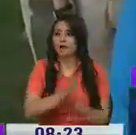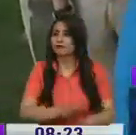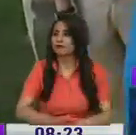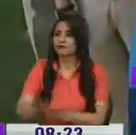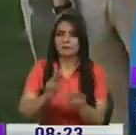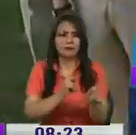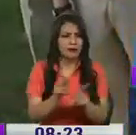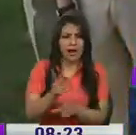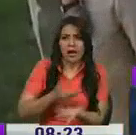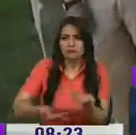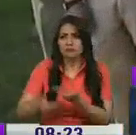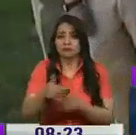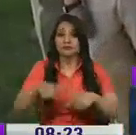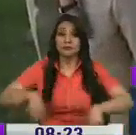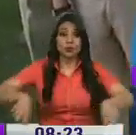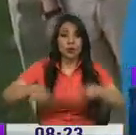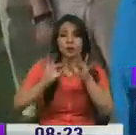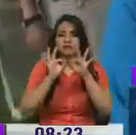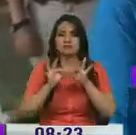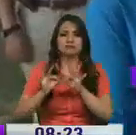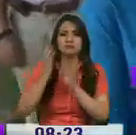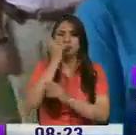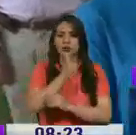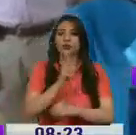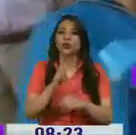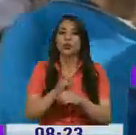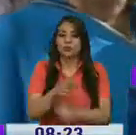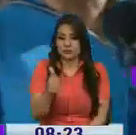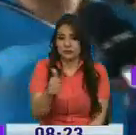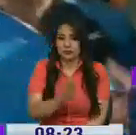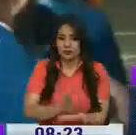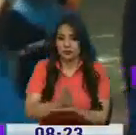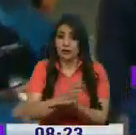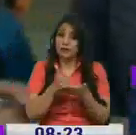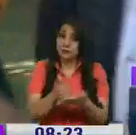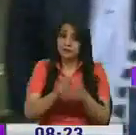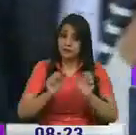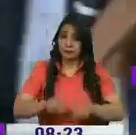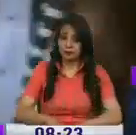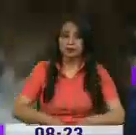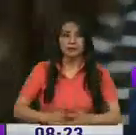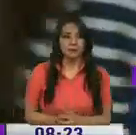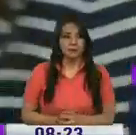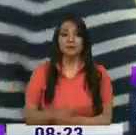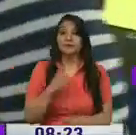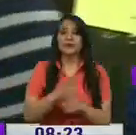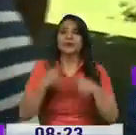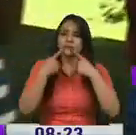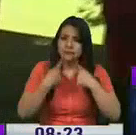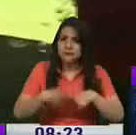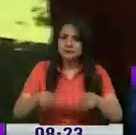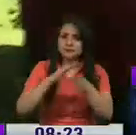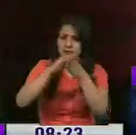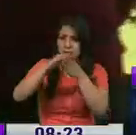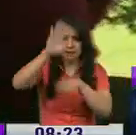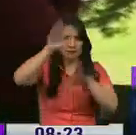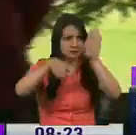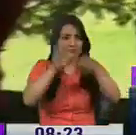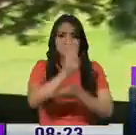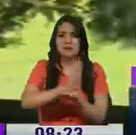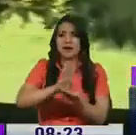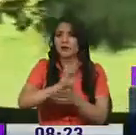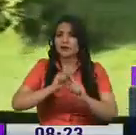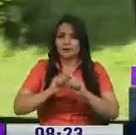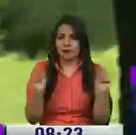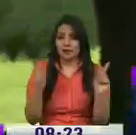de recuperar este espacio para el uso del barrio. Entonces, estamos convocando e invitando a las personas de otros barrios. Cuando